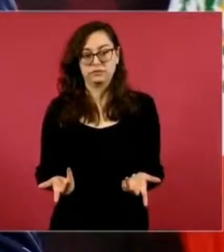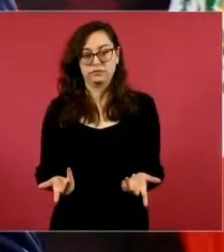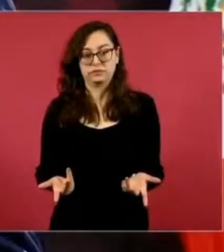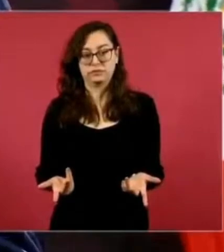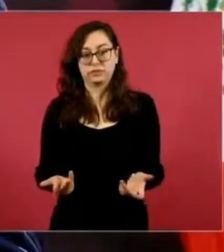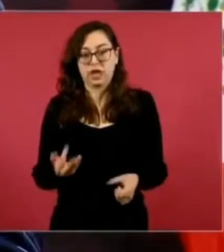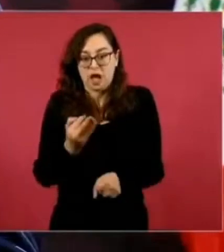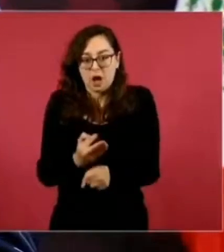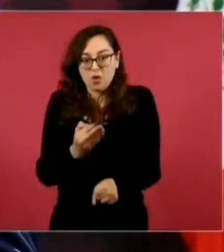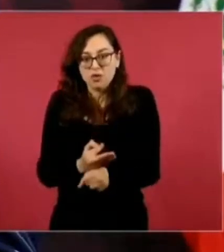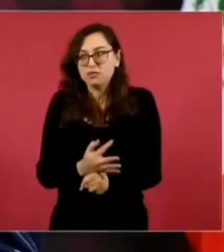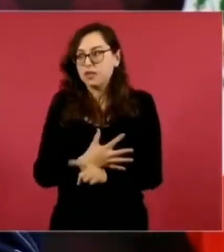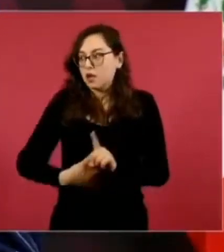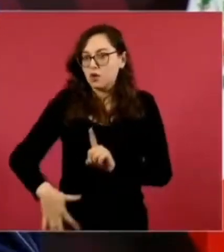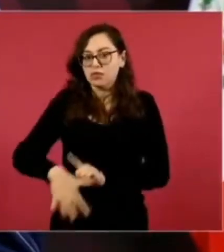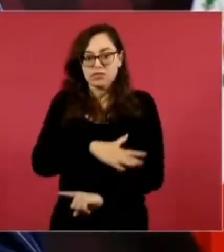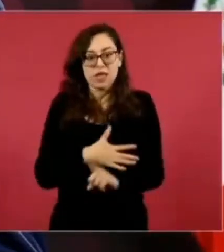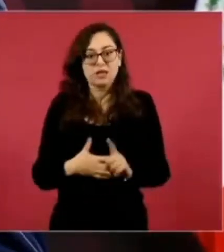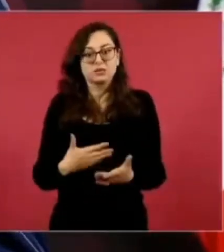En estos tiempos